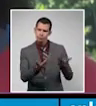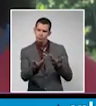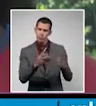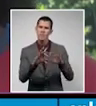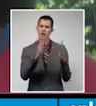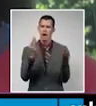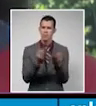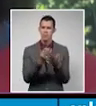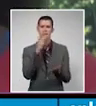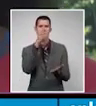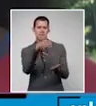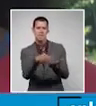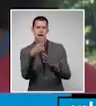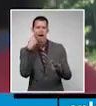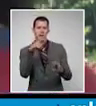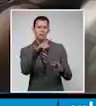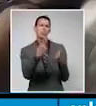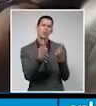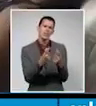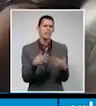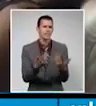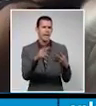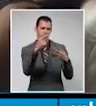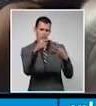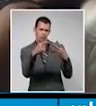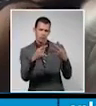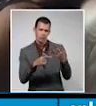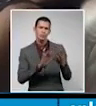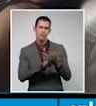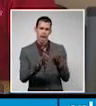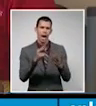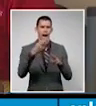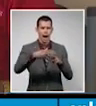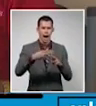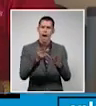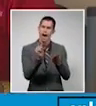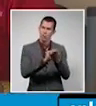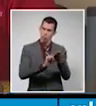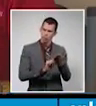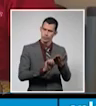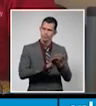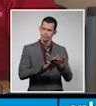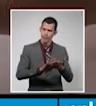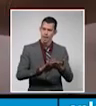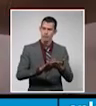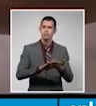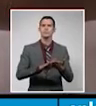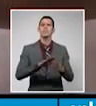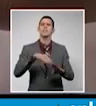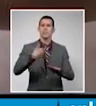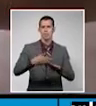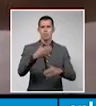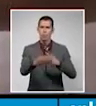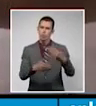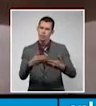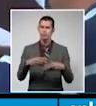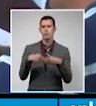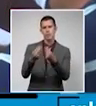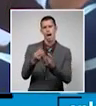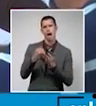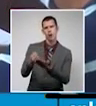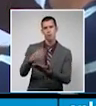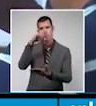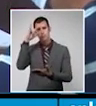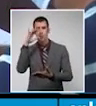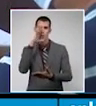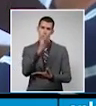un tratamiento diferenciado a cada persona. Las direcciones municipales de trabajo y seguridad social evalúan y